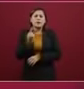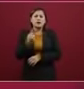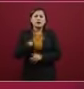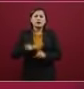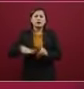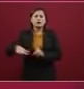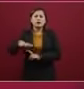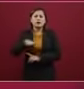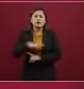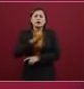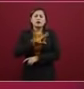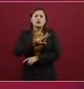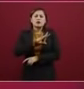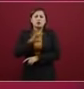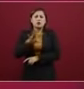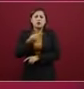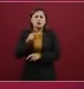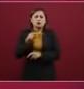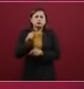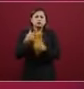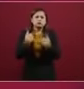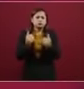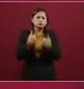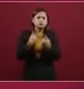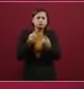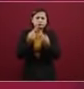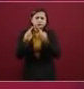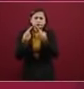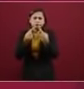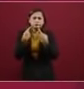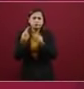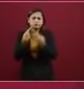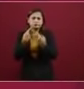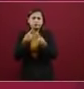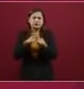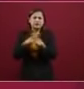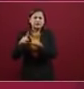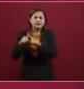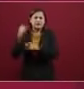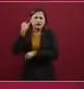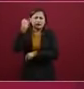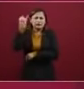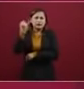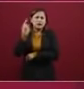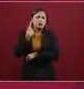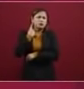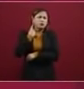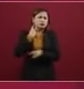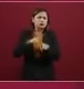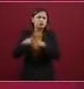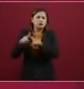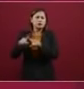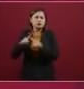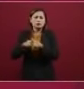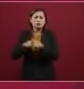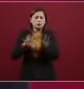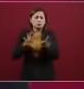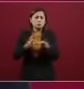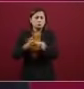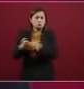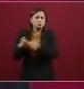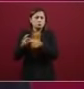de diferencias entendibles, diferencias políticas e ideológicas, para construir una